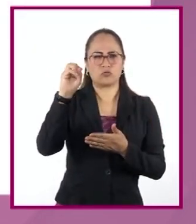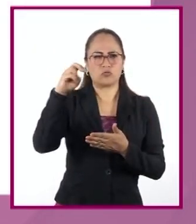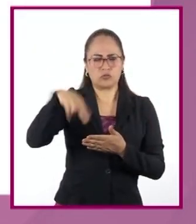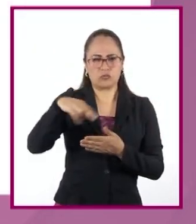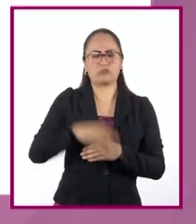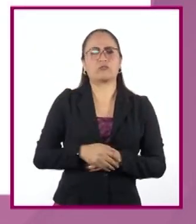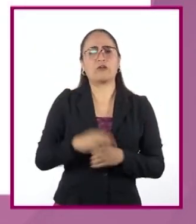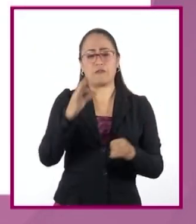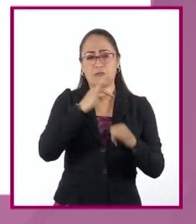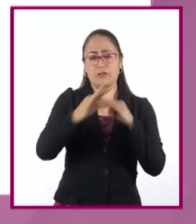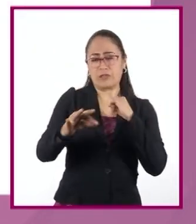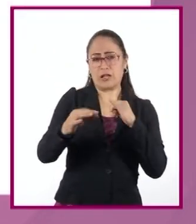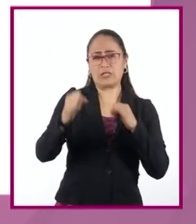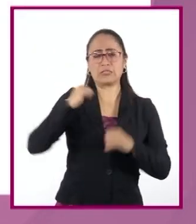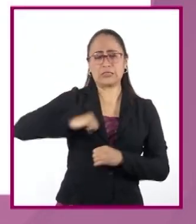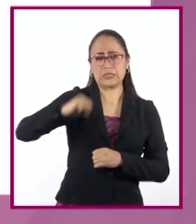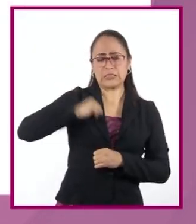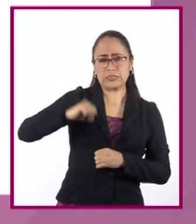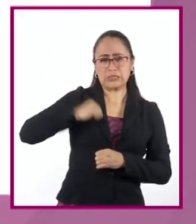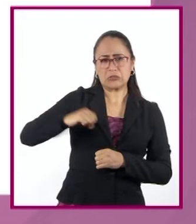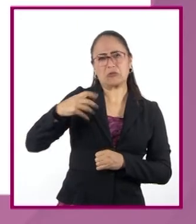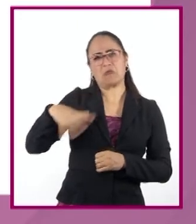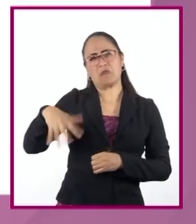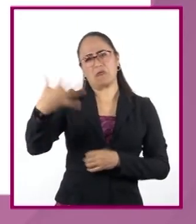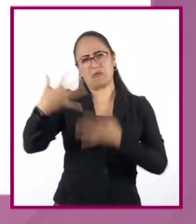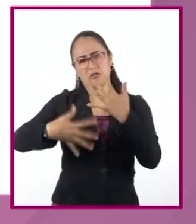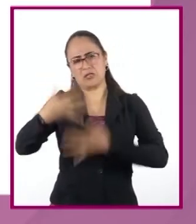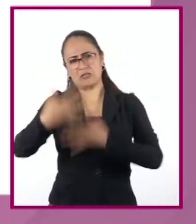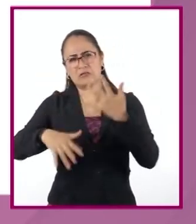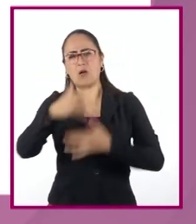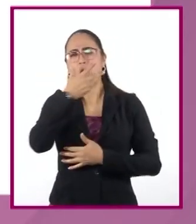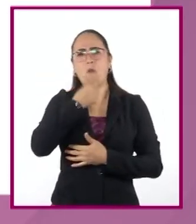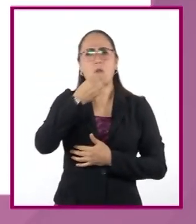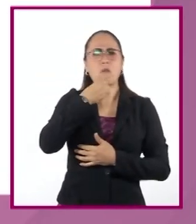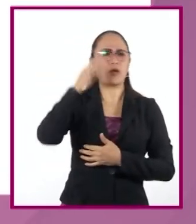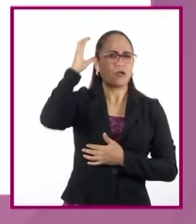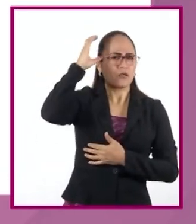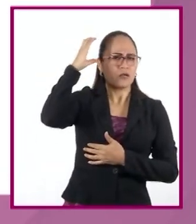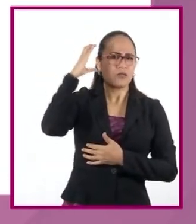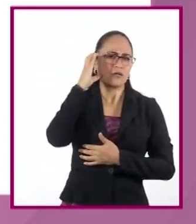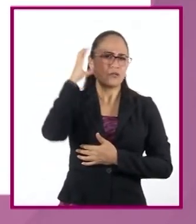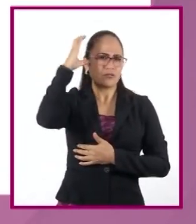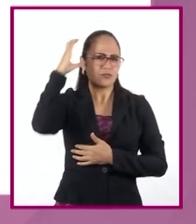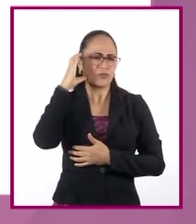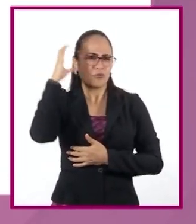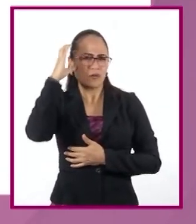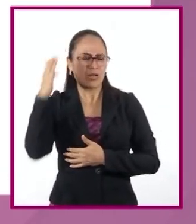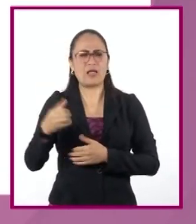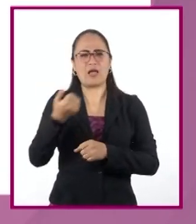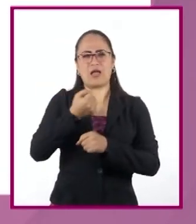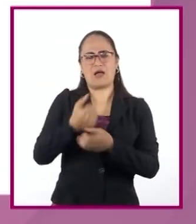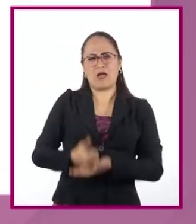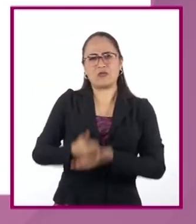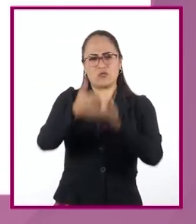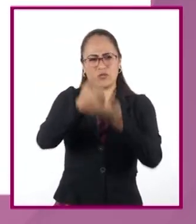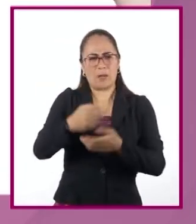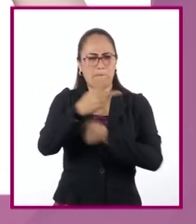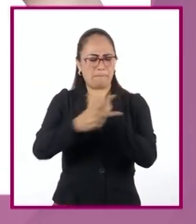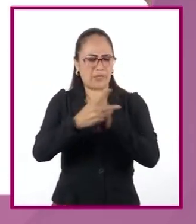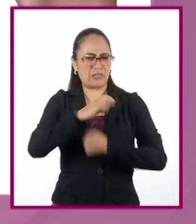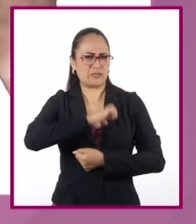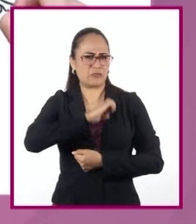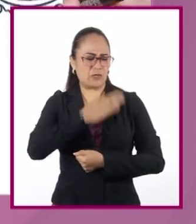Cuando a finales del siglo XV, el genovés Cristóbal Colón, ayudado por la corona española, arribó al nuevo